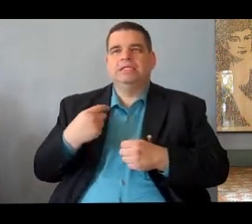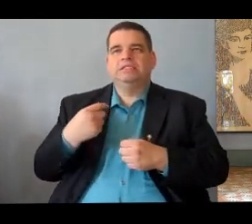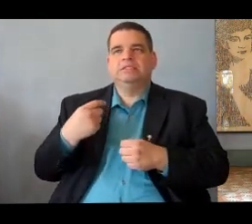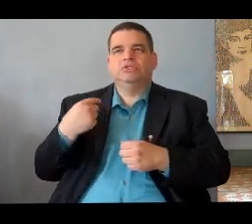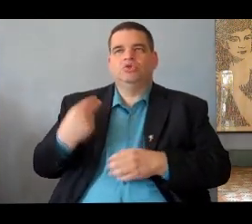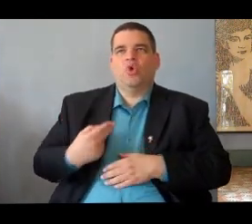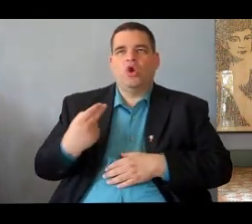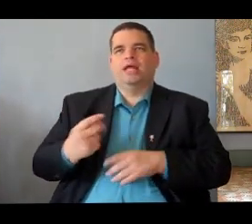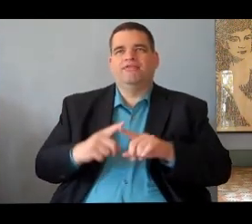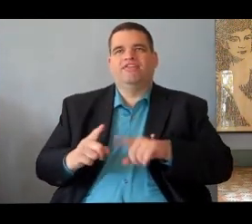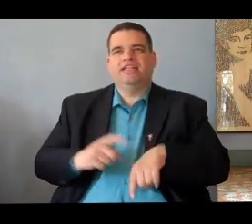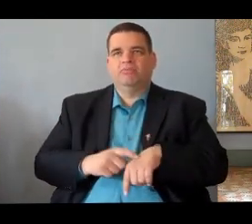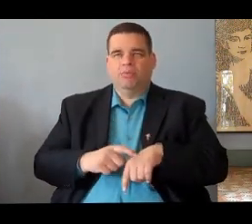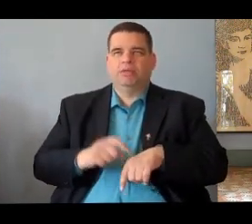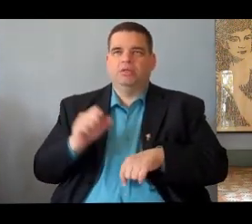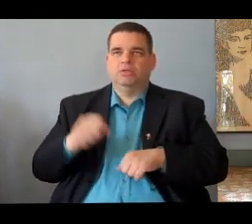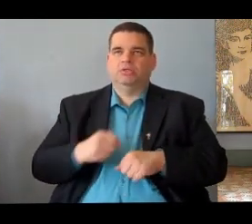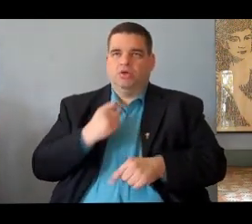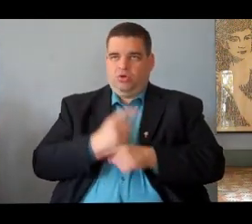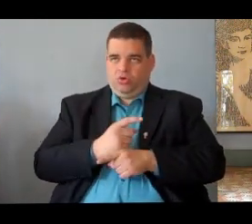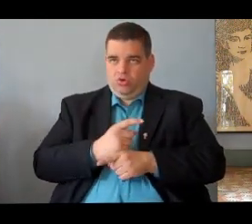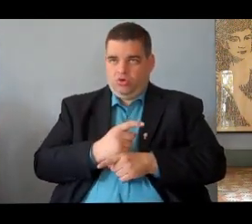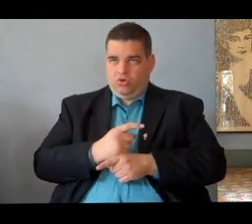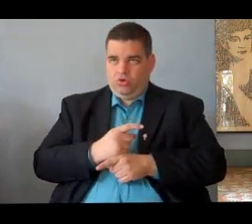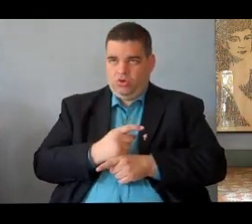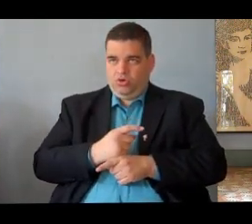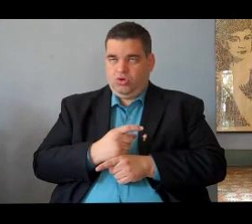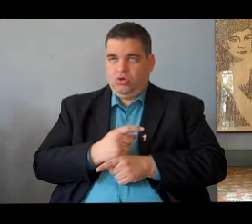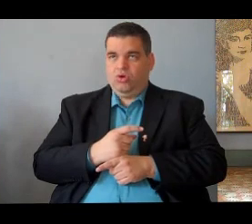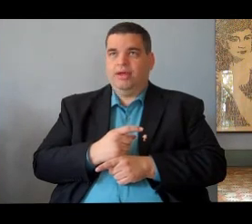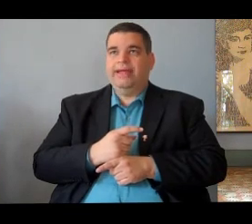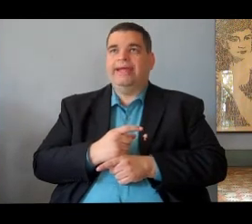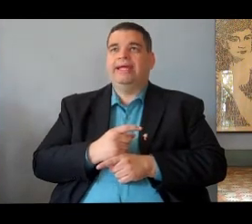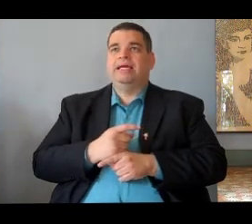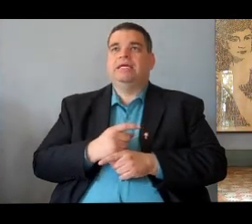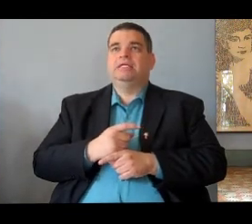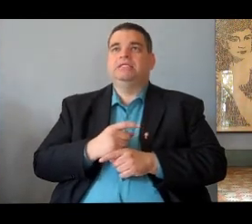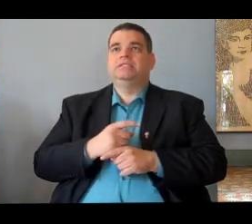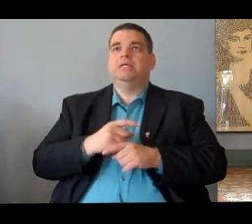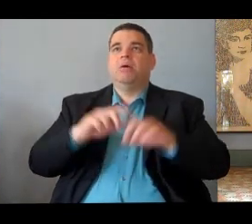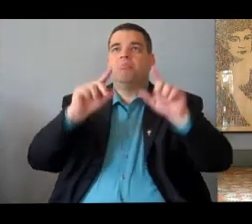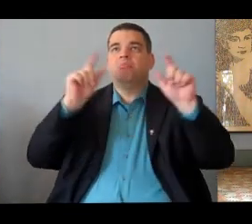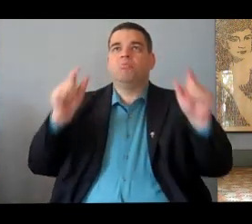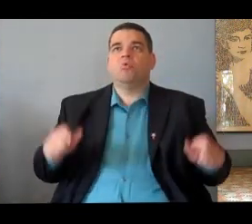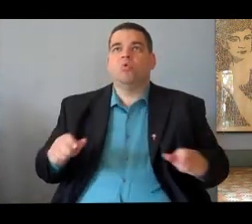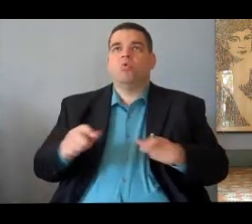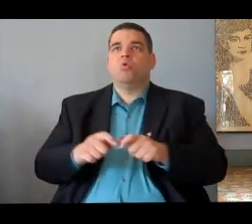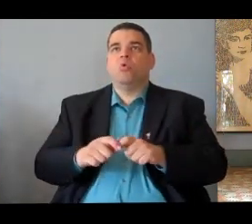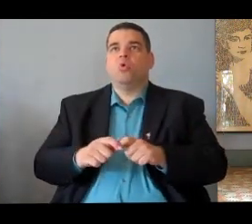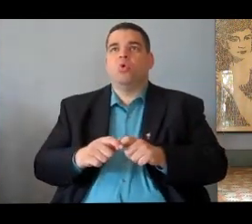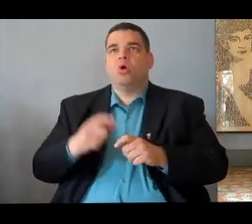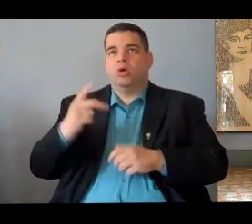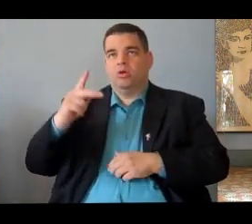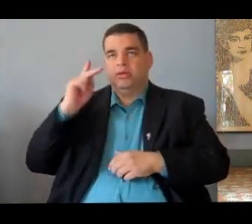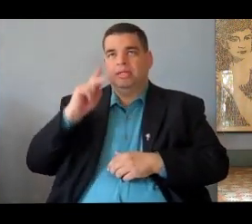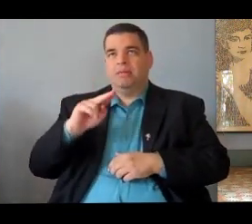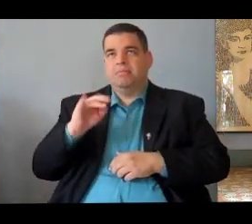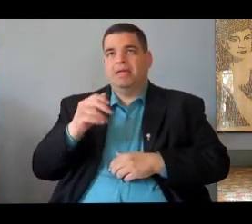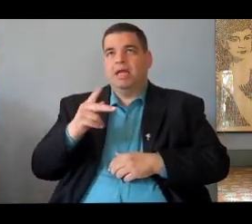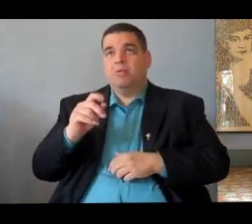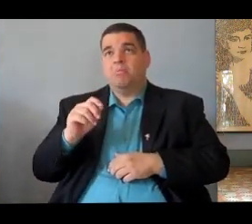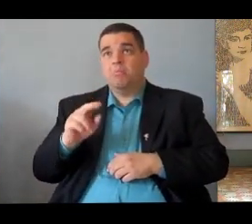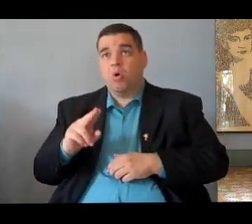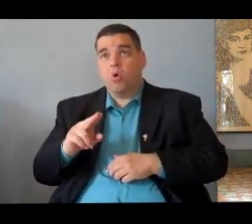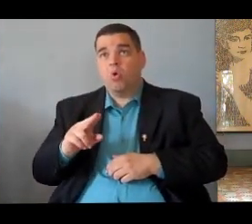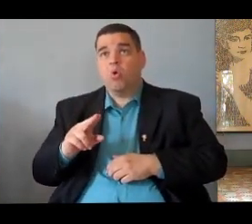porque lo curioso de esta pintura es titulada El mural musical ponceño, del 1960, de Miguel Poe. Y lo curioso